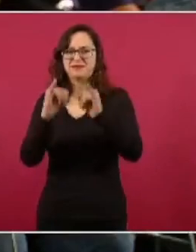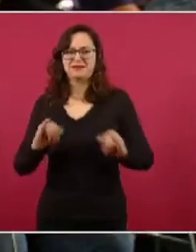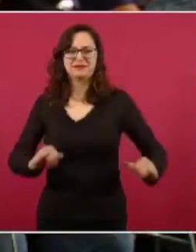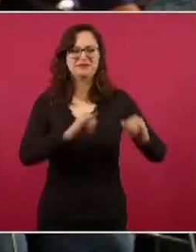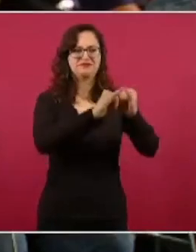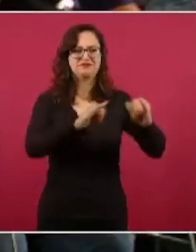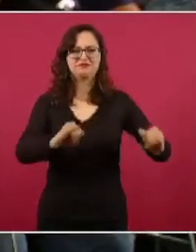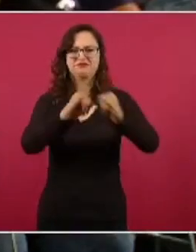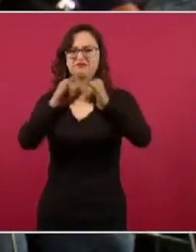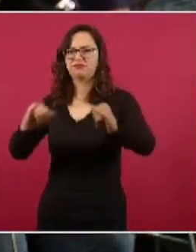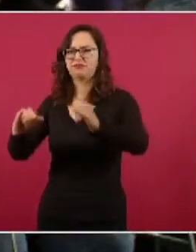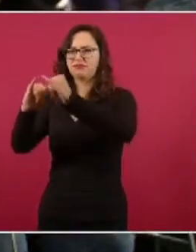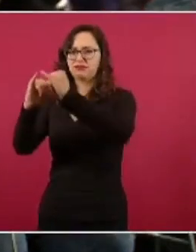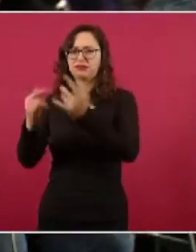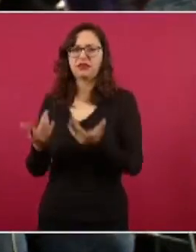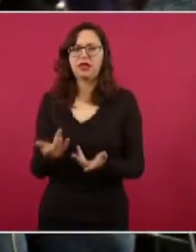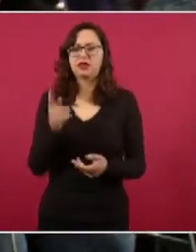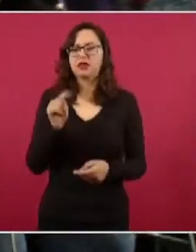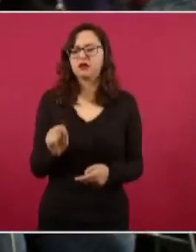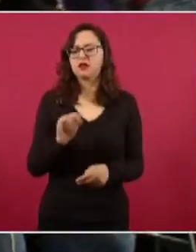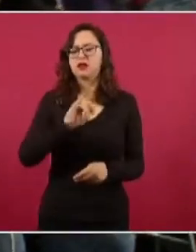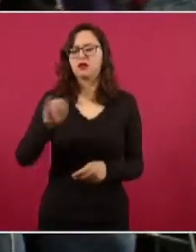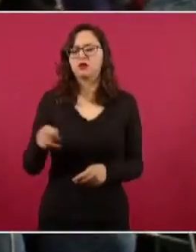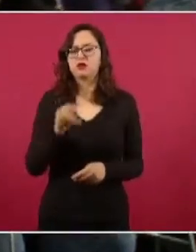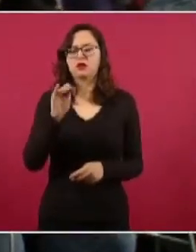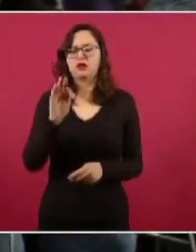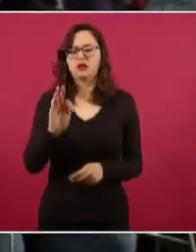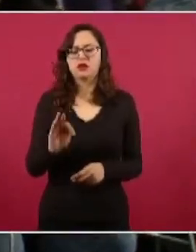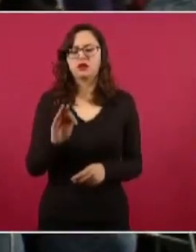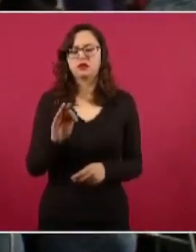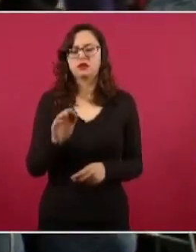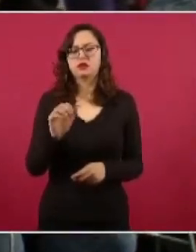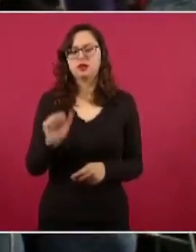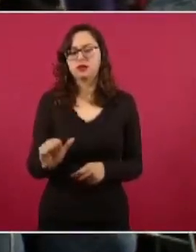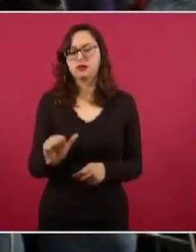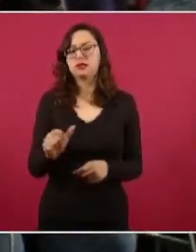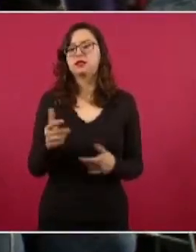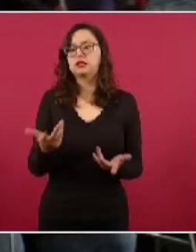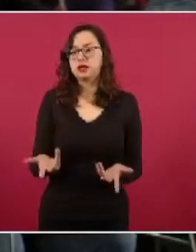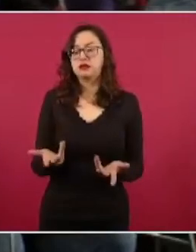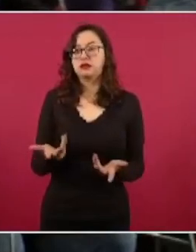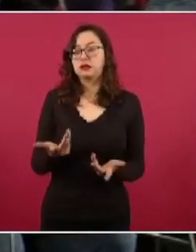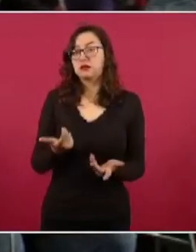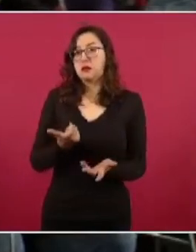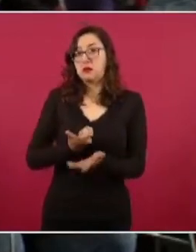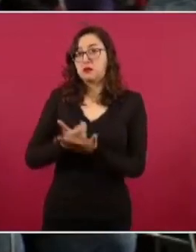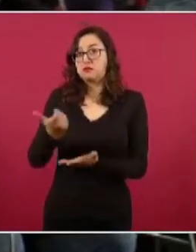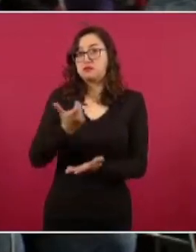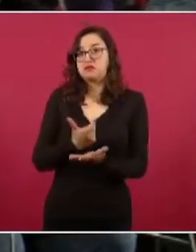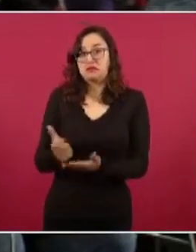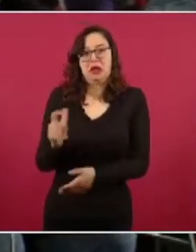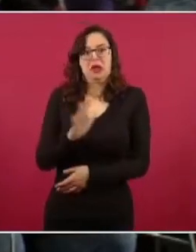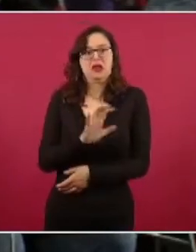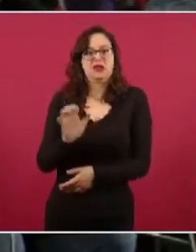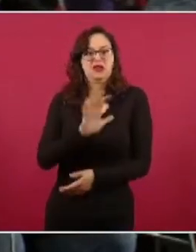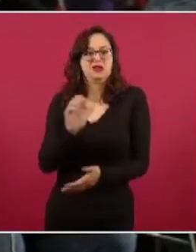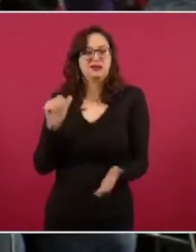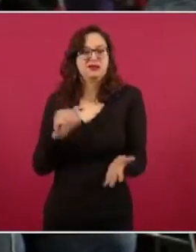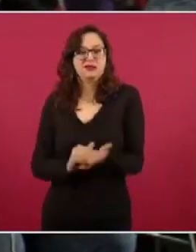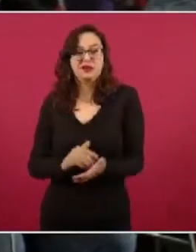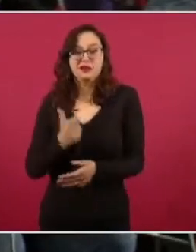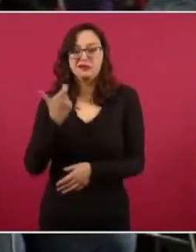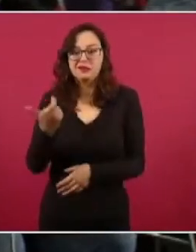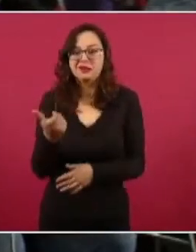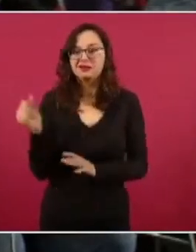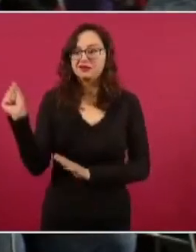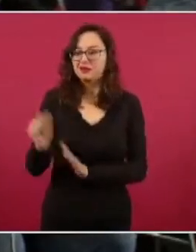y también el Tribunal Federal de Justicia Administrativa, donde ahí los sueldos ya brutos superan los 500,000 pesos, algo que